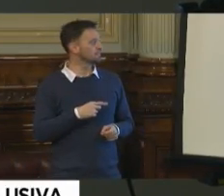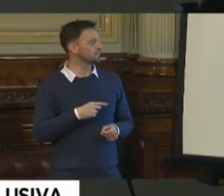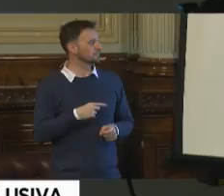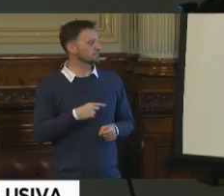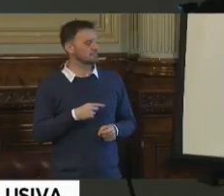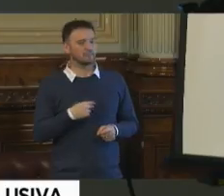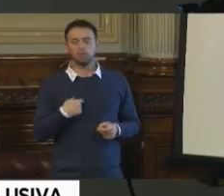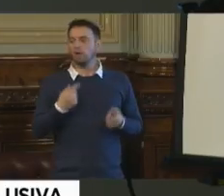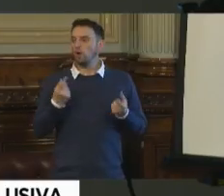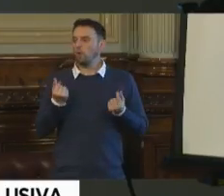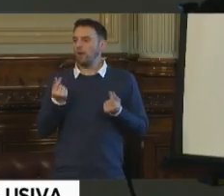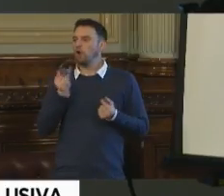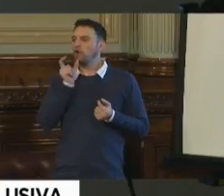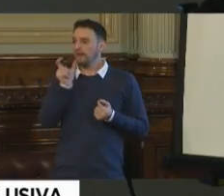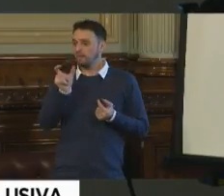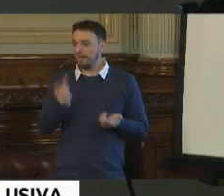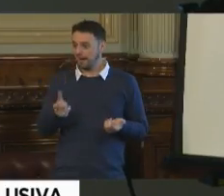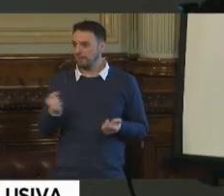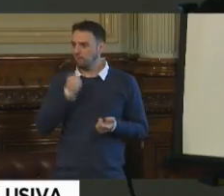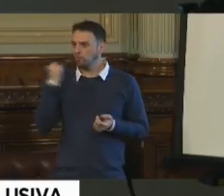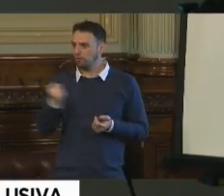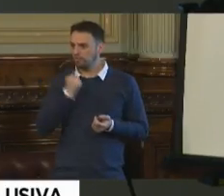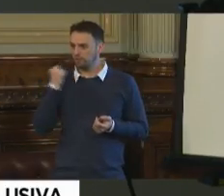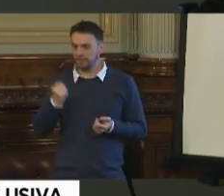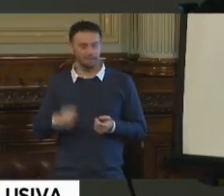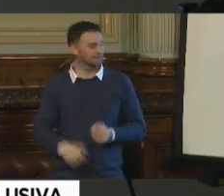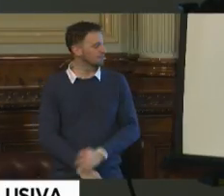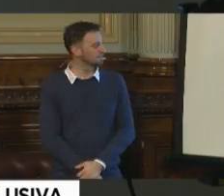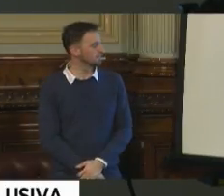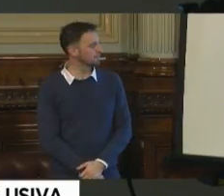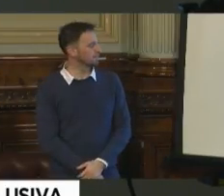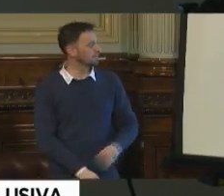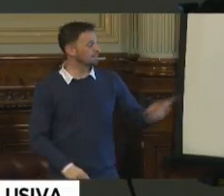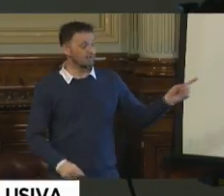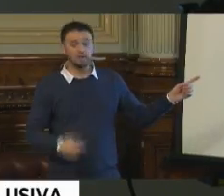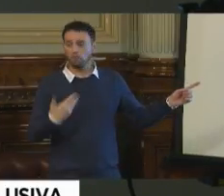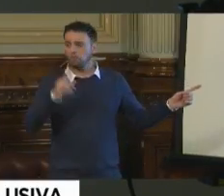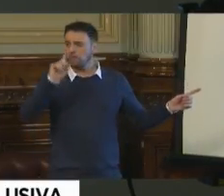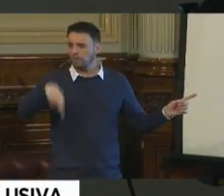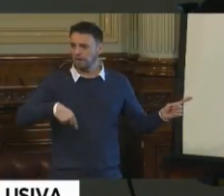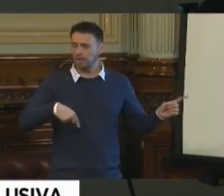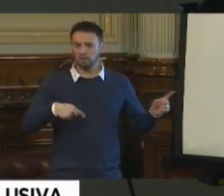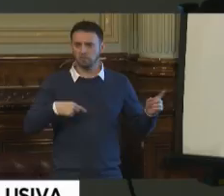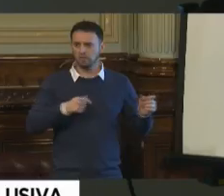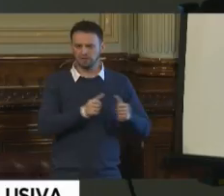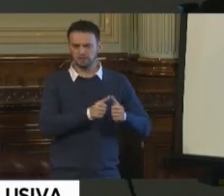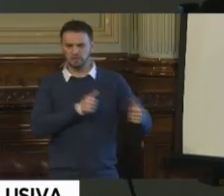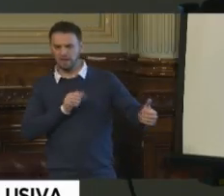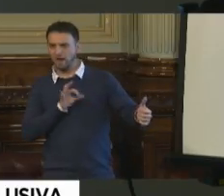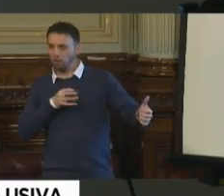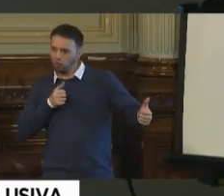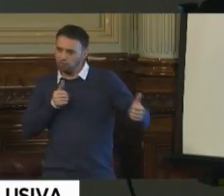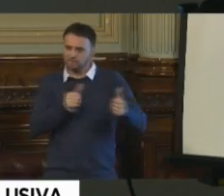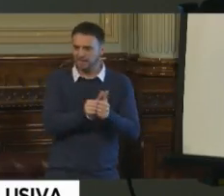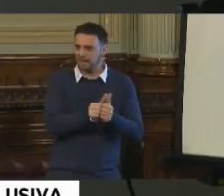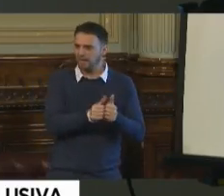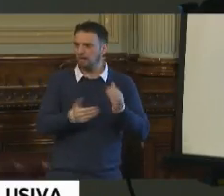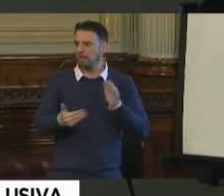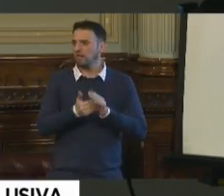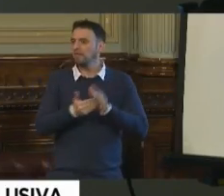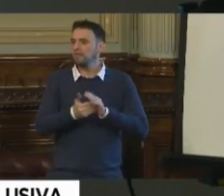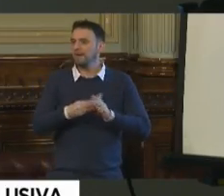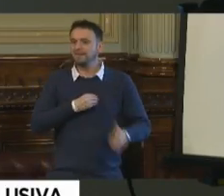el valor de la palabra esto puede generar distancia o cercanía